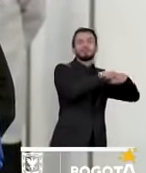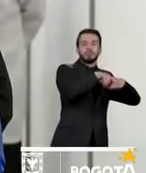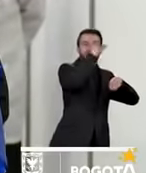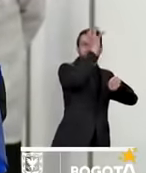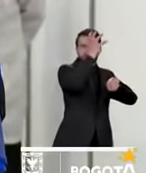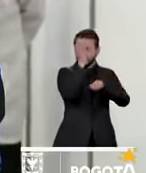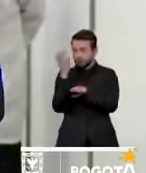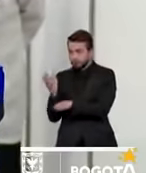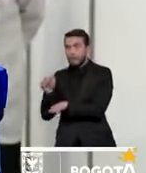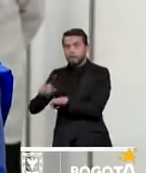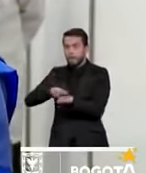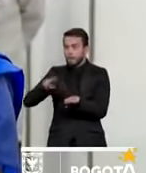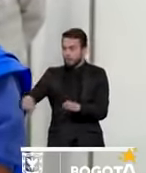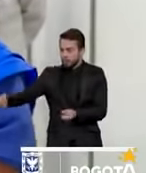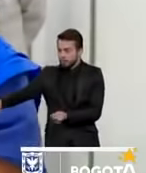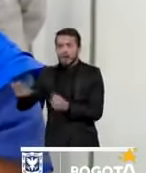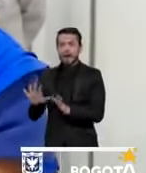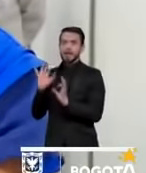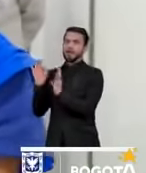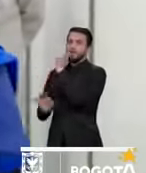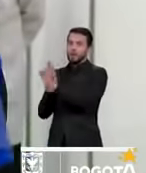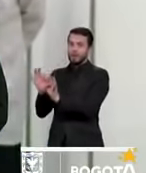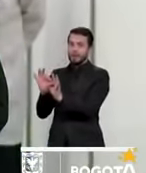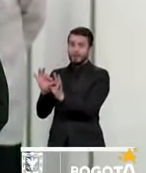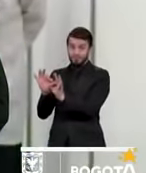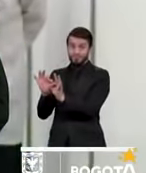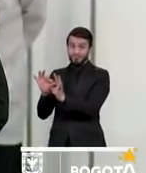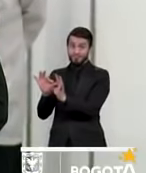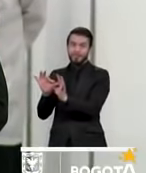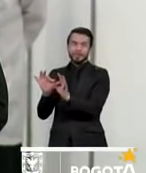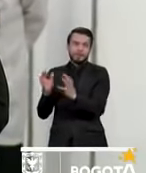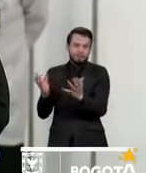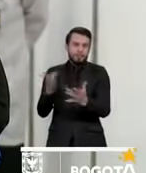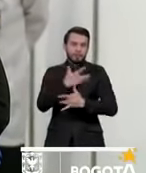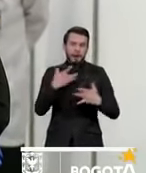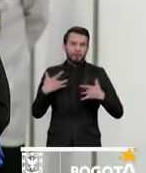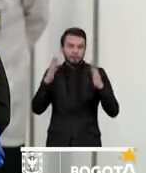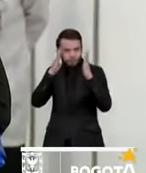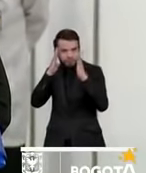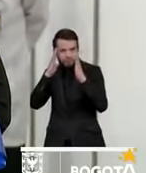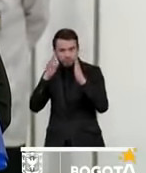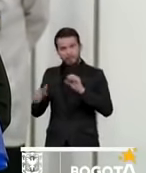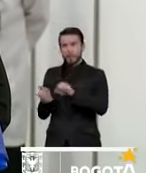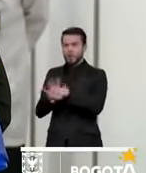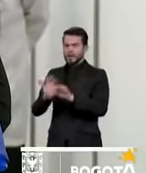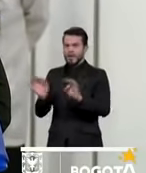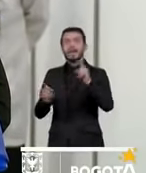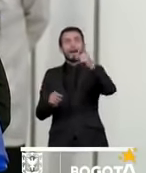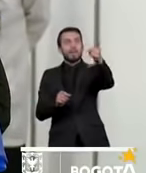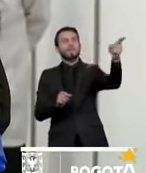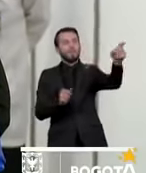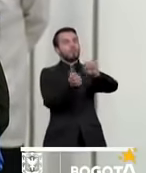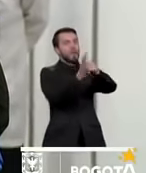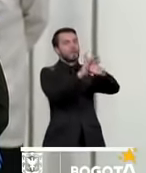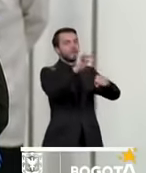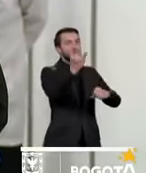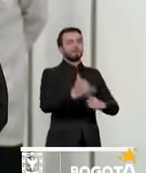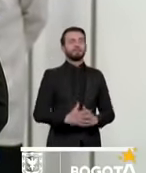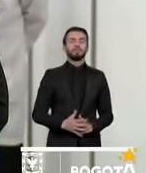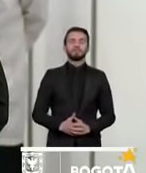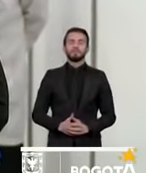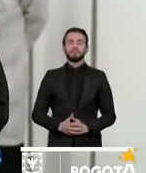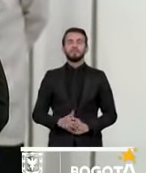COVID requieren hospitalización. Andrea Restrepo de Noticias Caracol y otros preguntan si el traslado de pacientes de Corferia se hará a